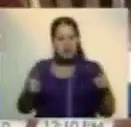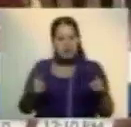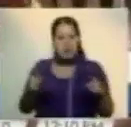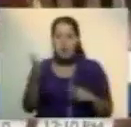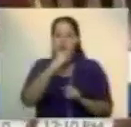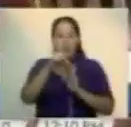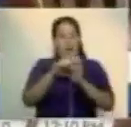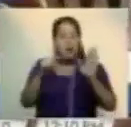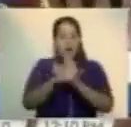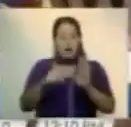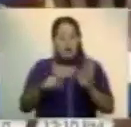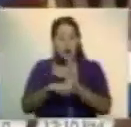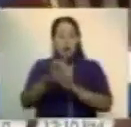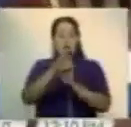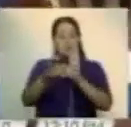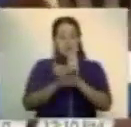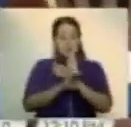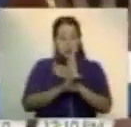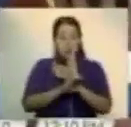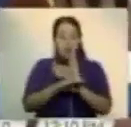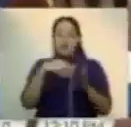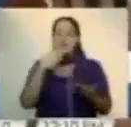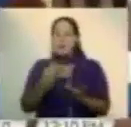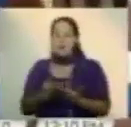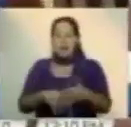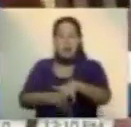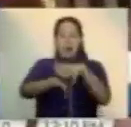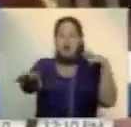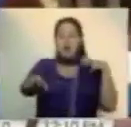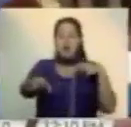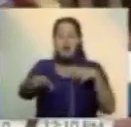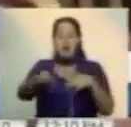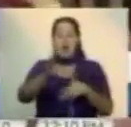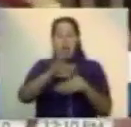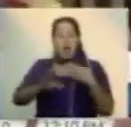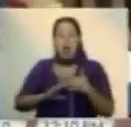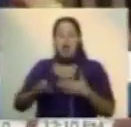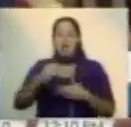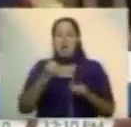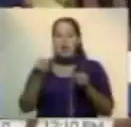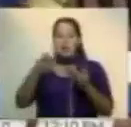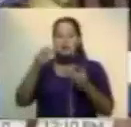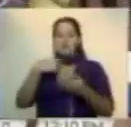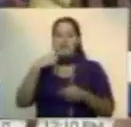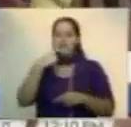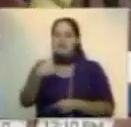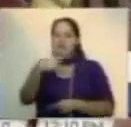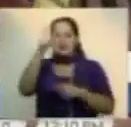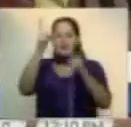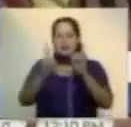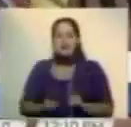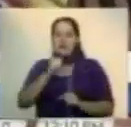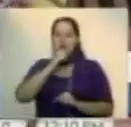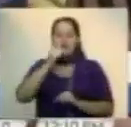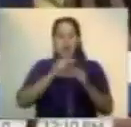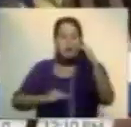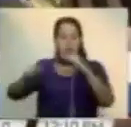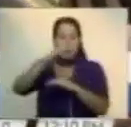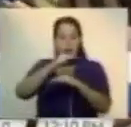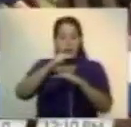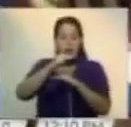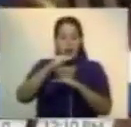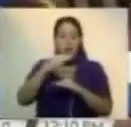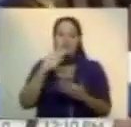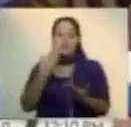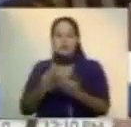ningún artículo constitucional se exige mayoría calificada para designar a los magistrados del Tribunal Supremo. La mayoría calificada